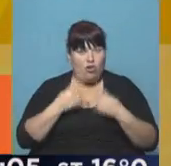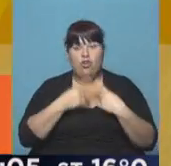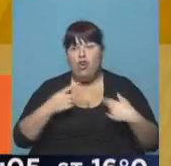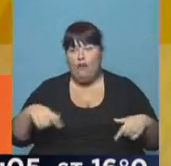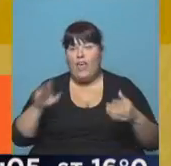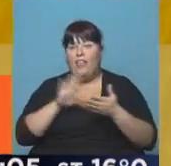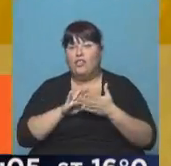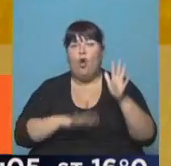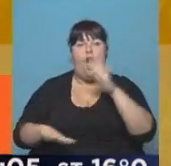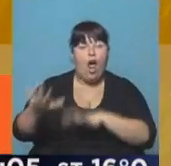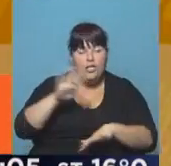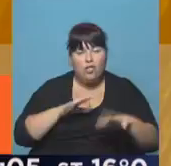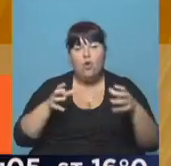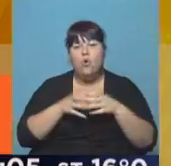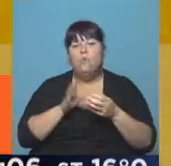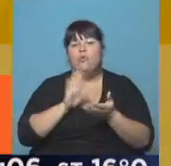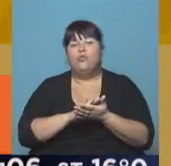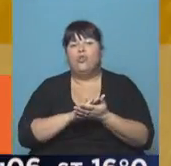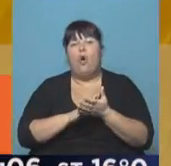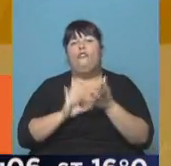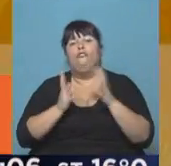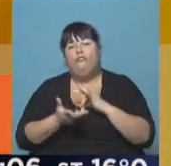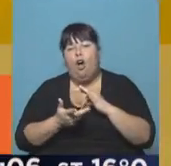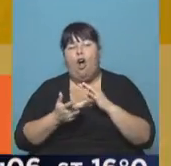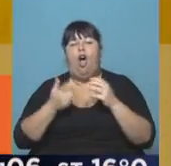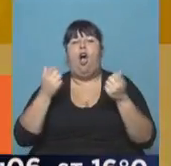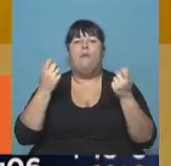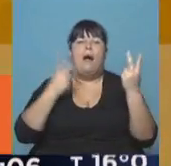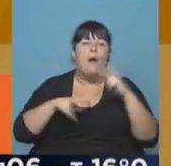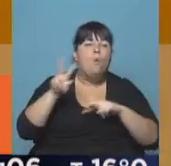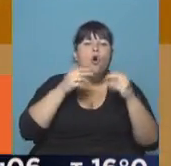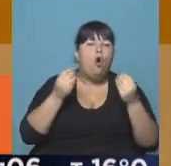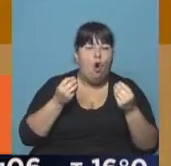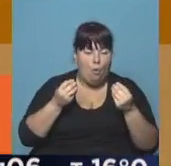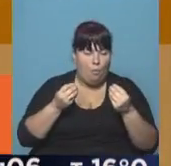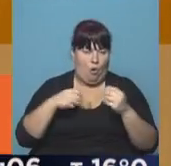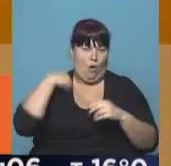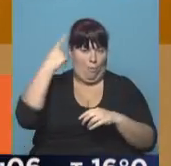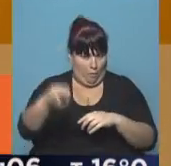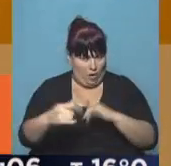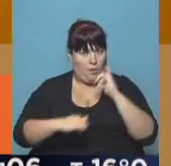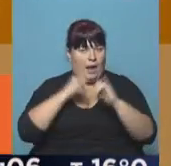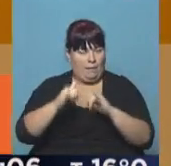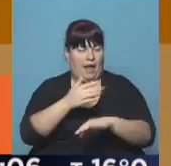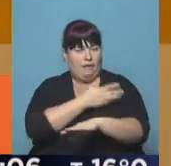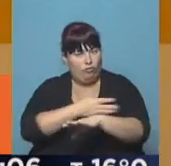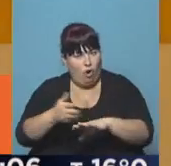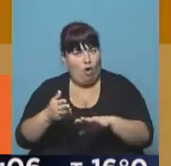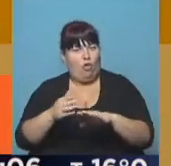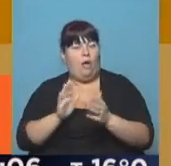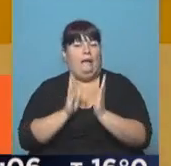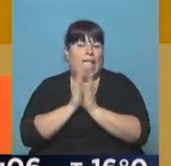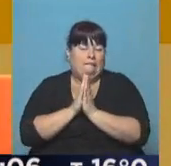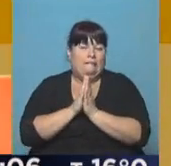en materia de organización con respecto a la manera y a la logística de la búsqueda, que en la otra salida vamos a tratar de